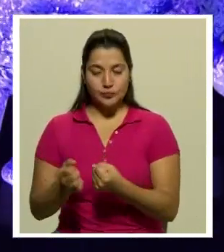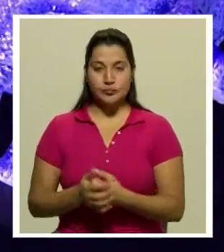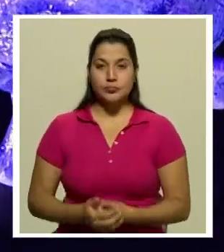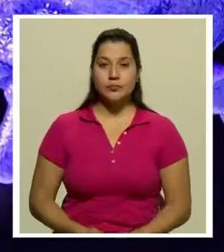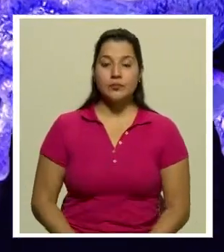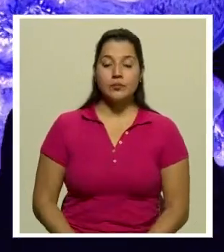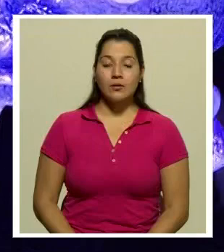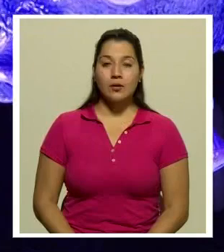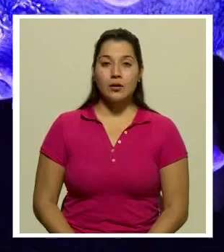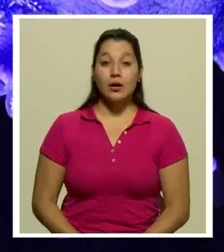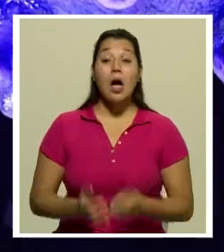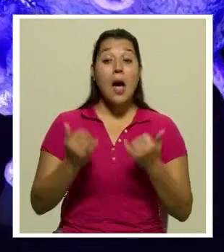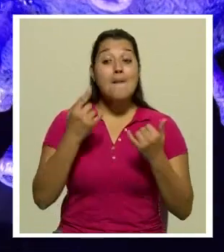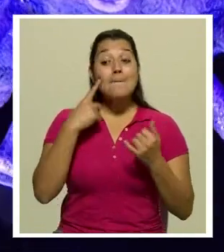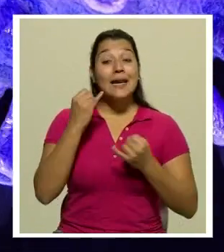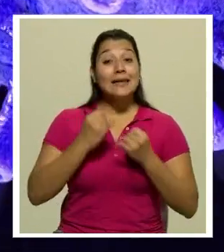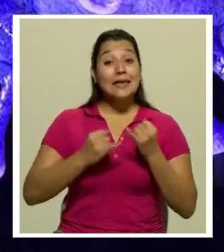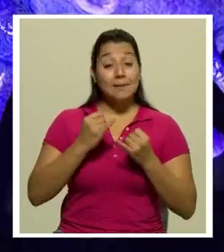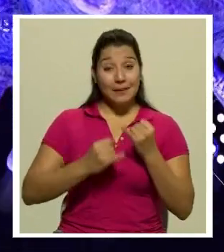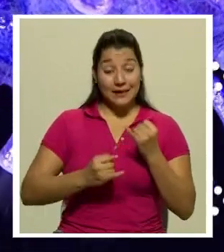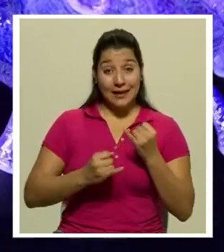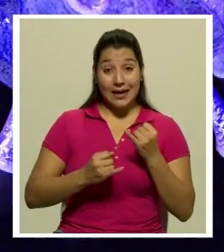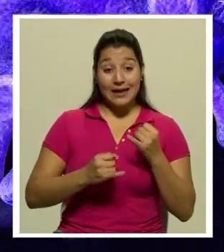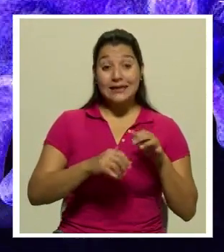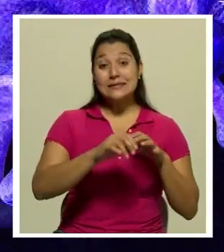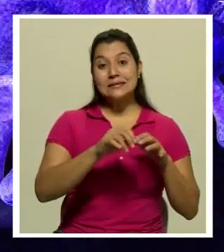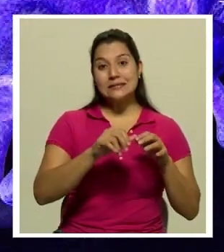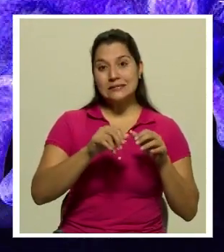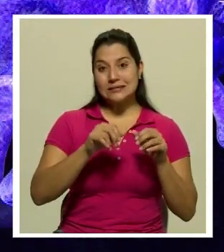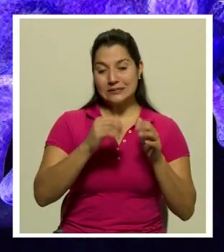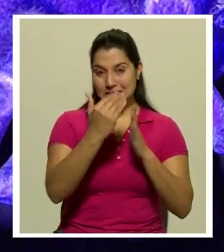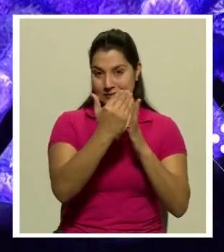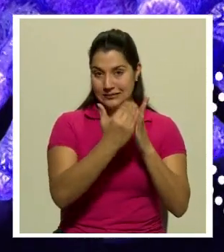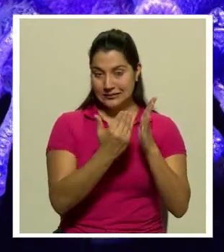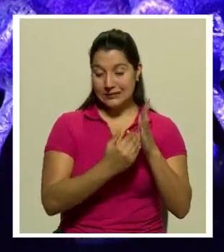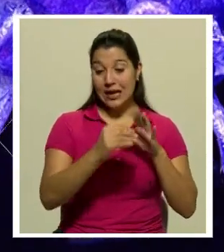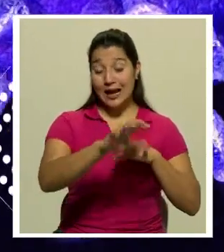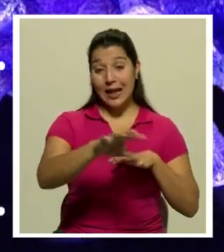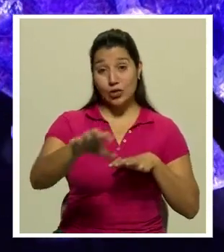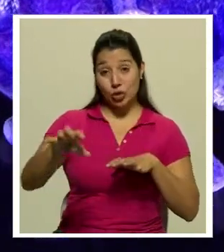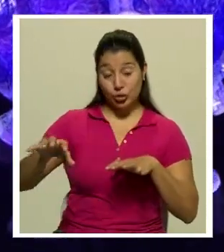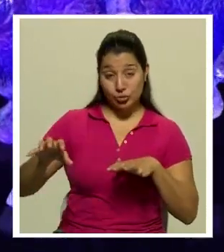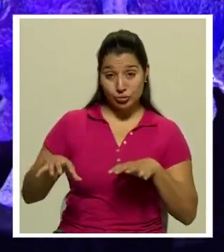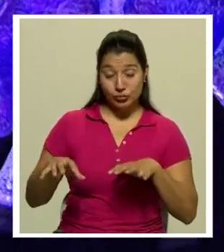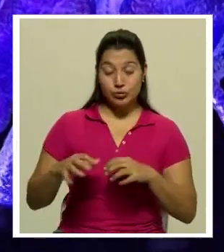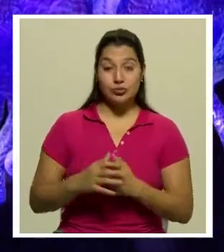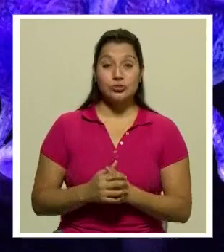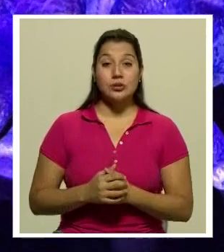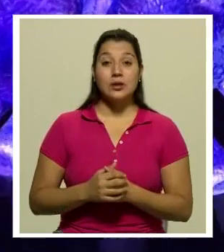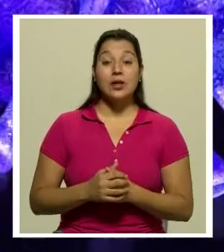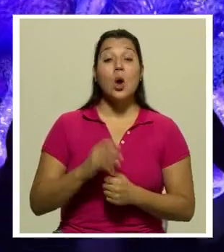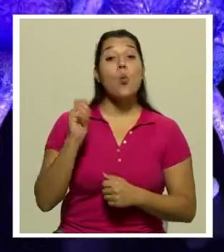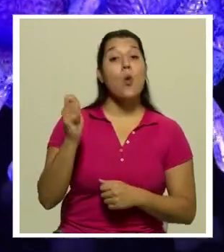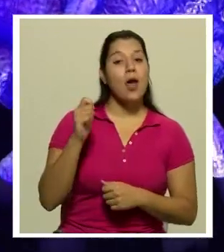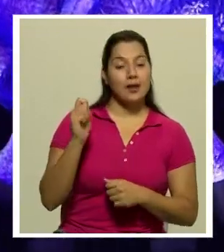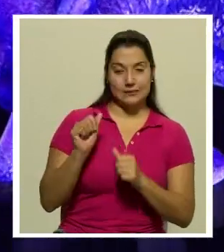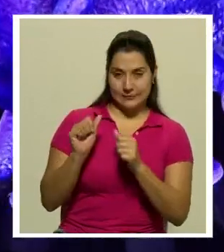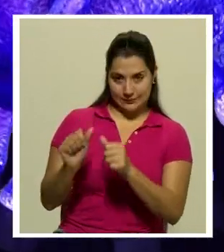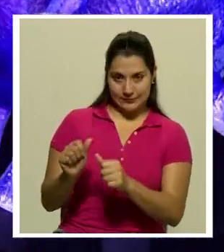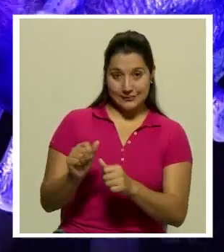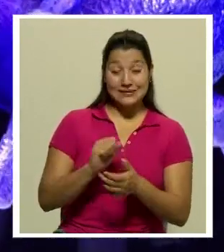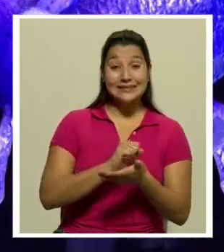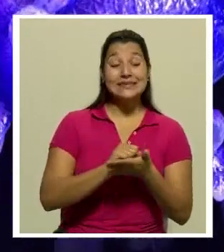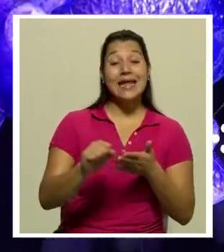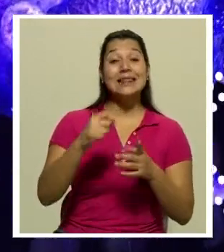cantón. Vamos finalizando con la lista de cantones con el 100% de recuperados. Seguimos en Guanacaste,